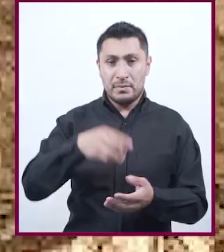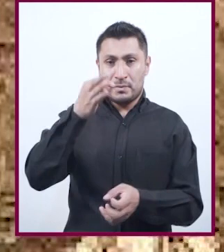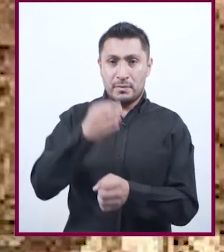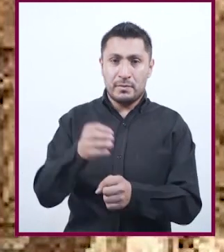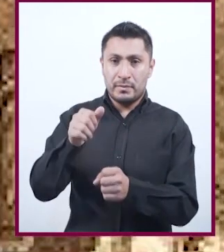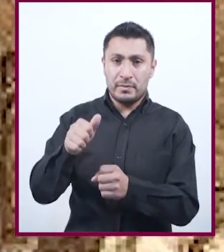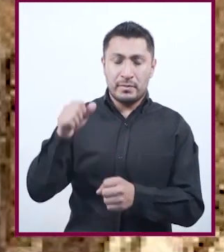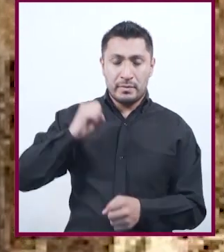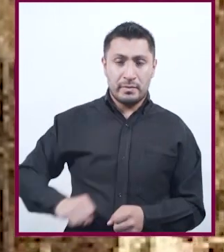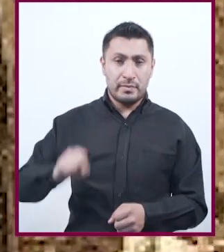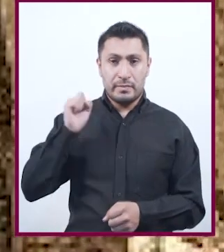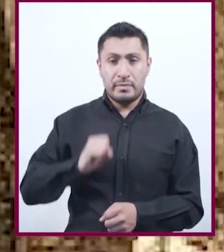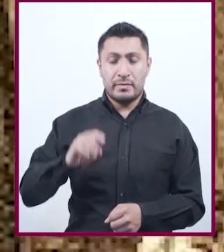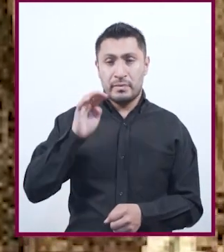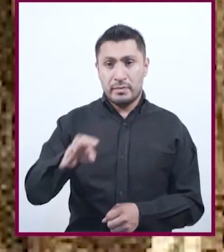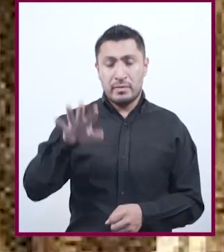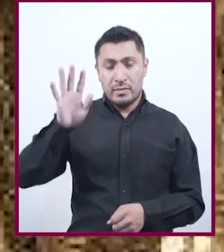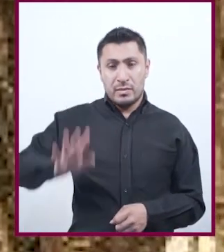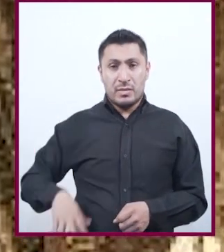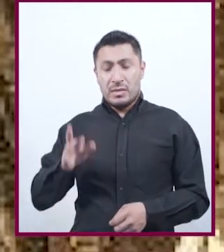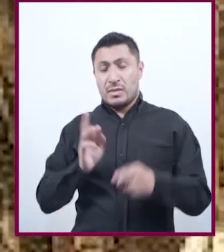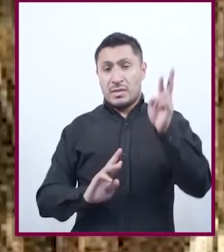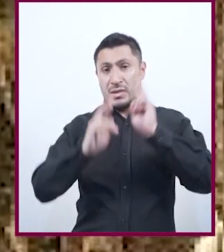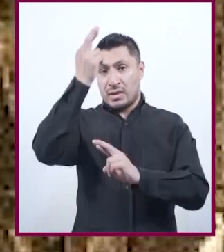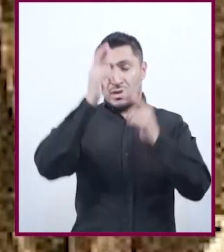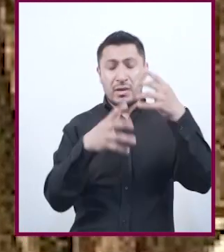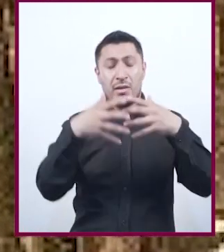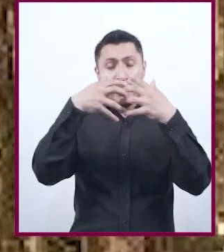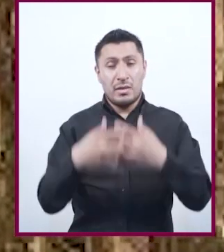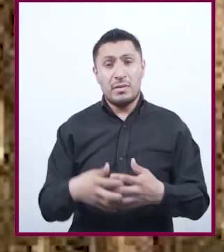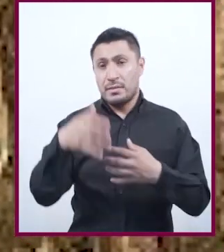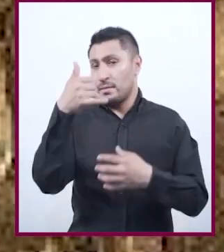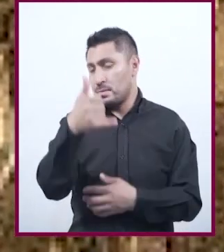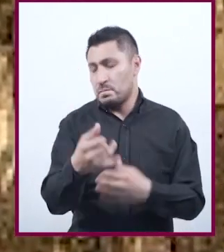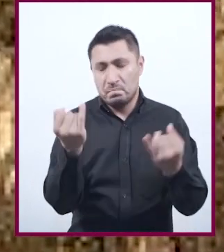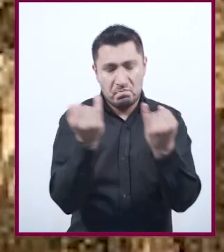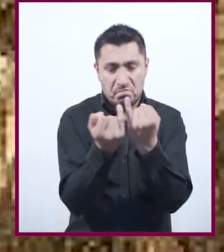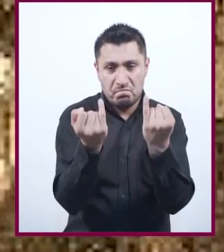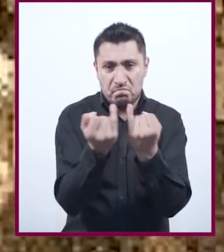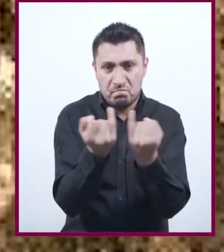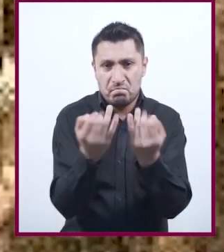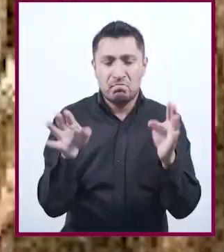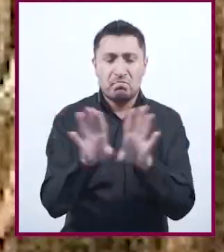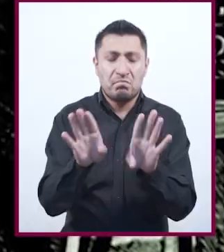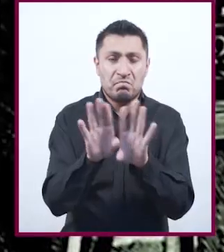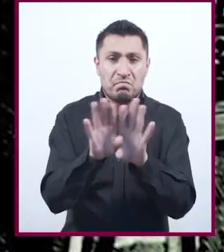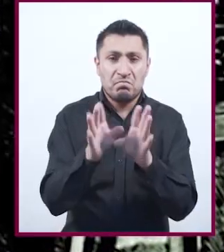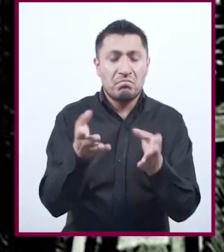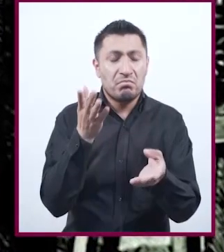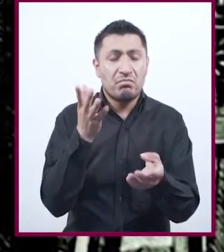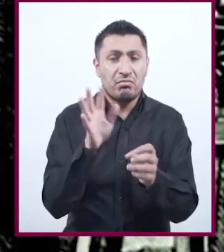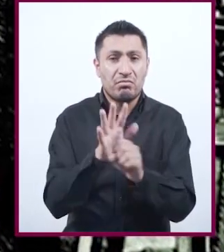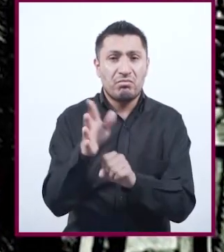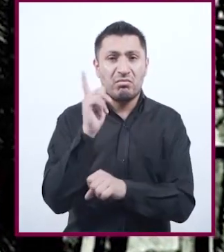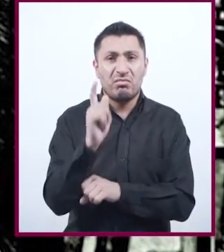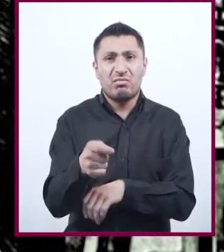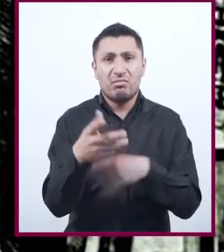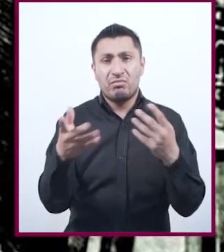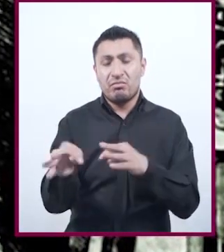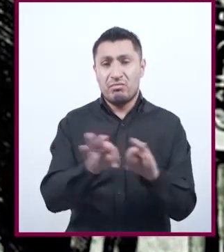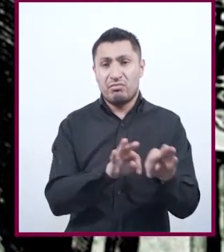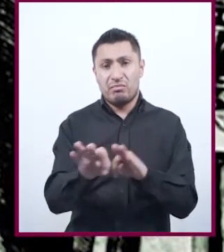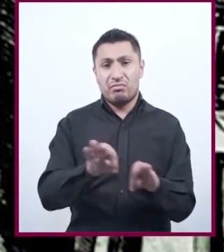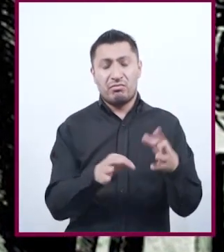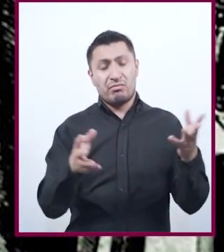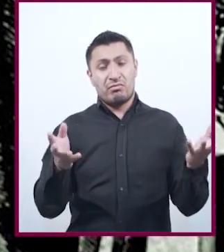industrial y pues también con pues lo que sería un trabajo un poco más exhaustivo. Estamos ya